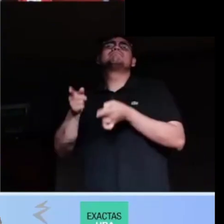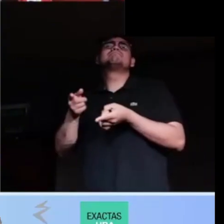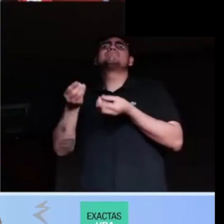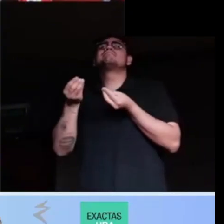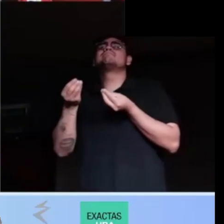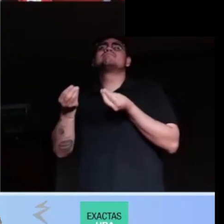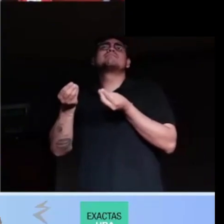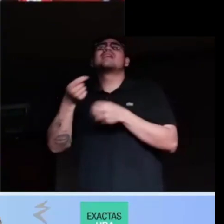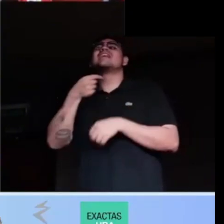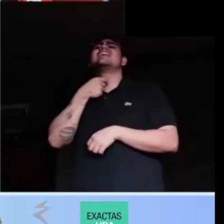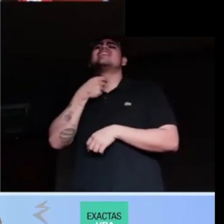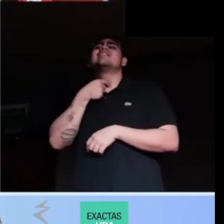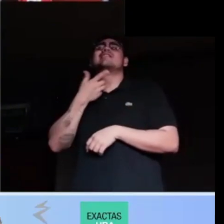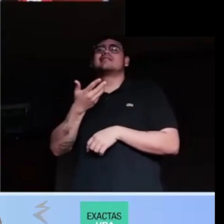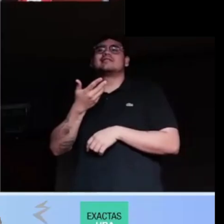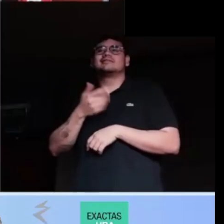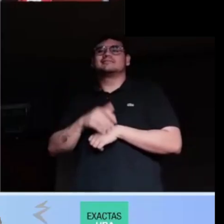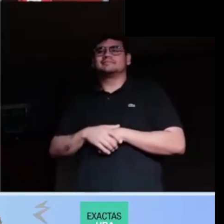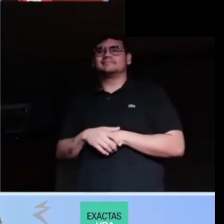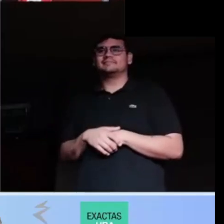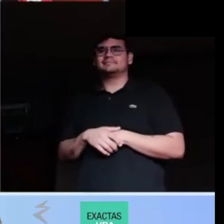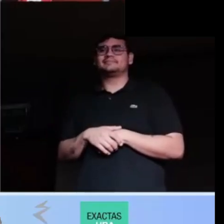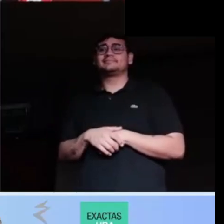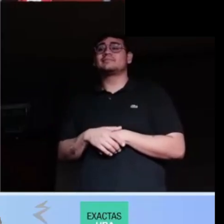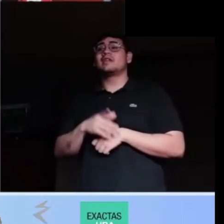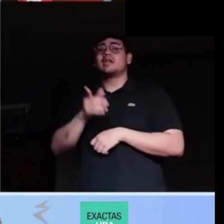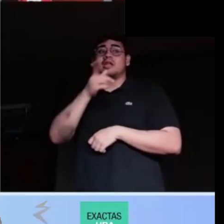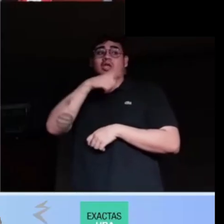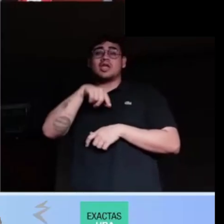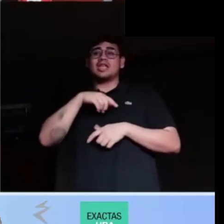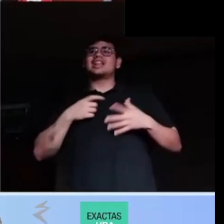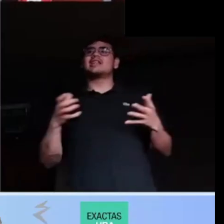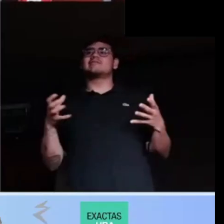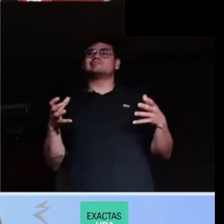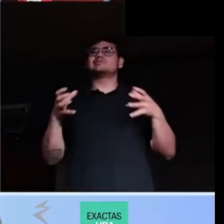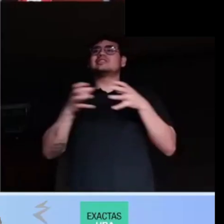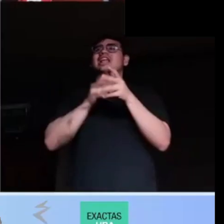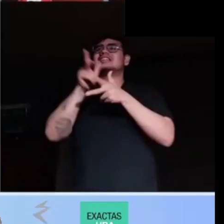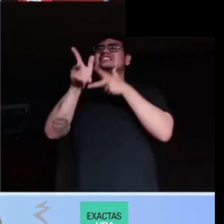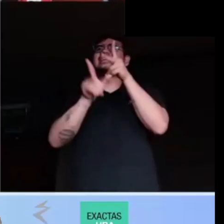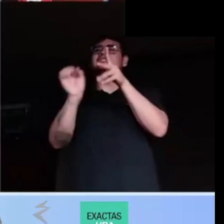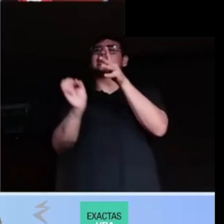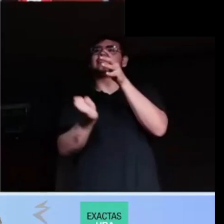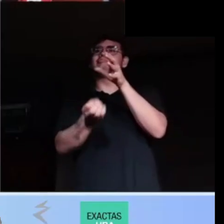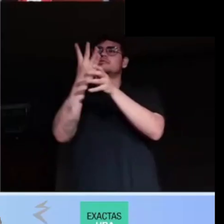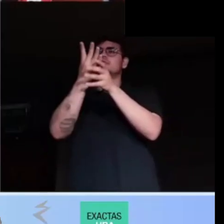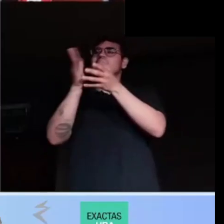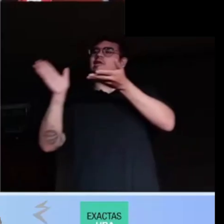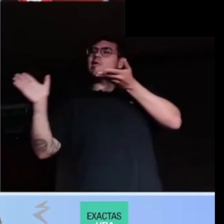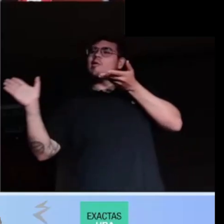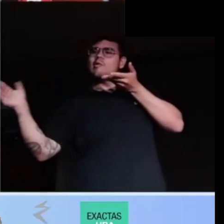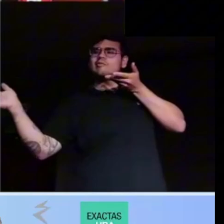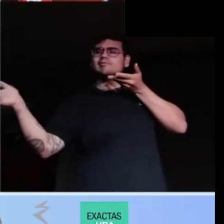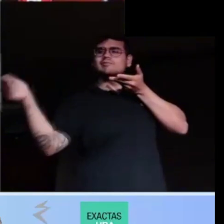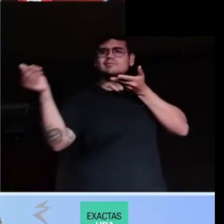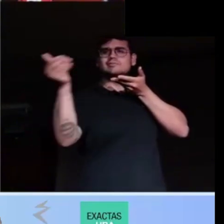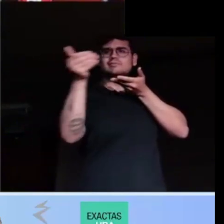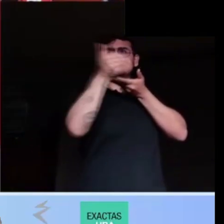lograr un repertorio consolidado de señas para todos los conceptos que hemos trabajado.